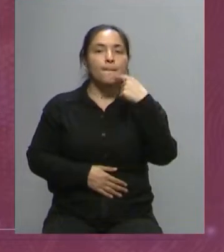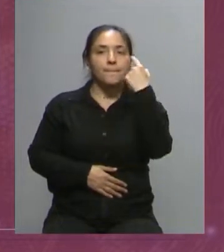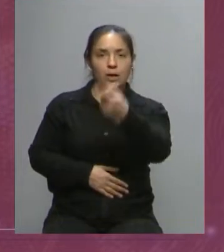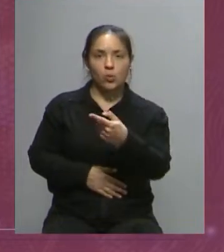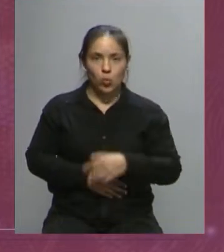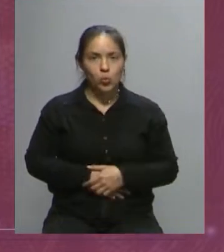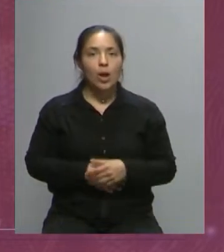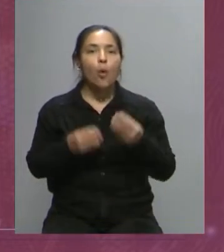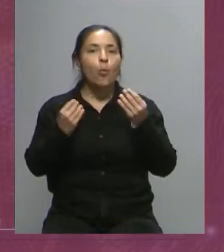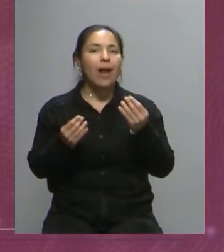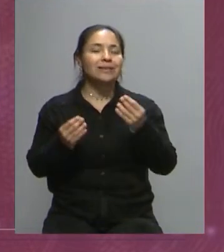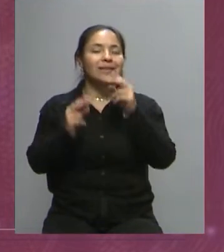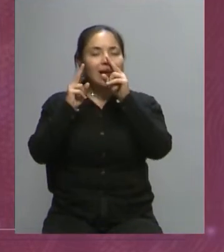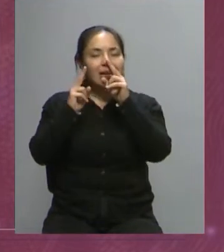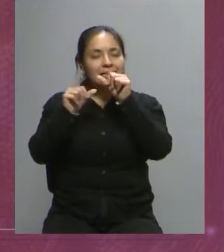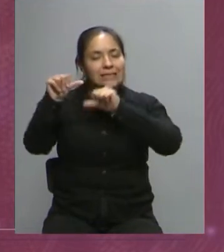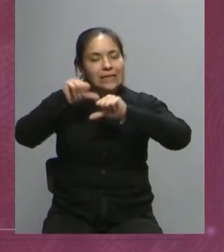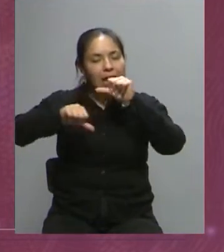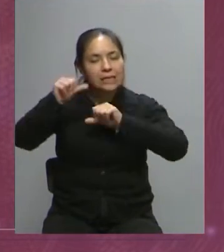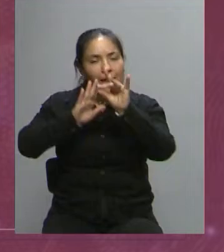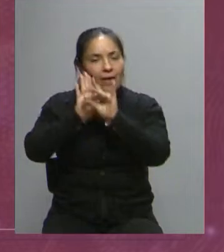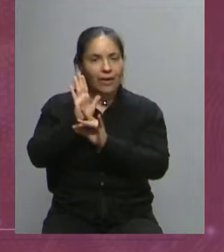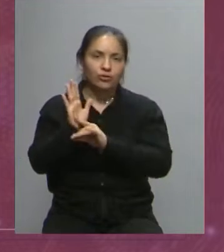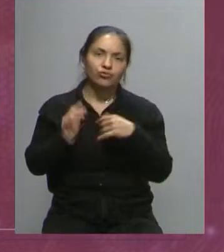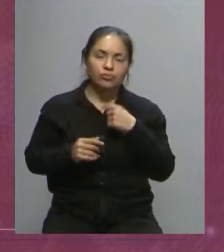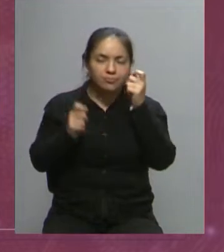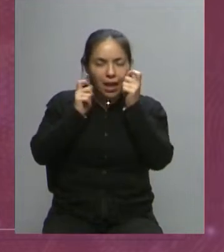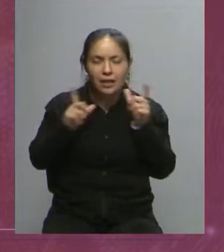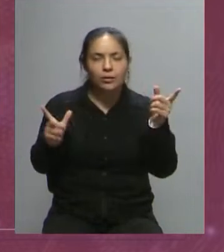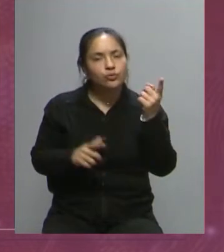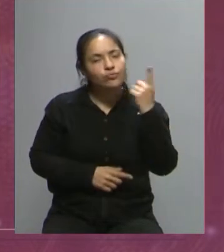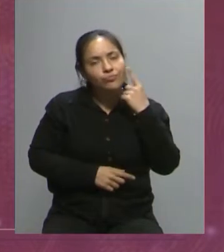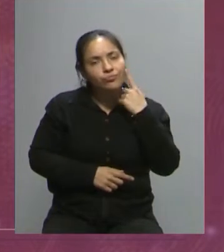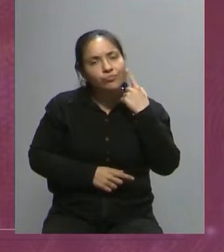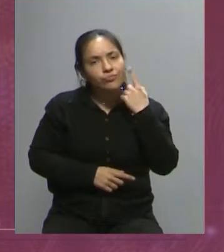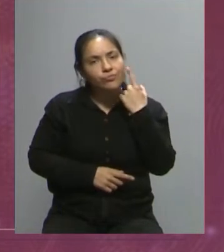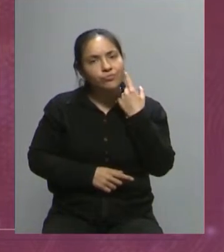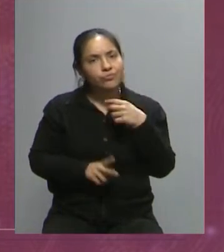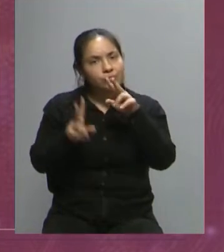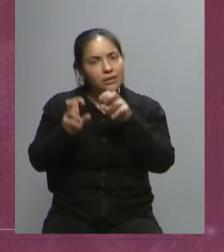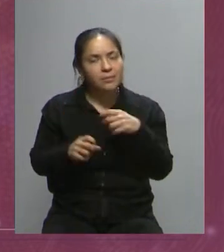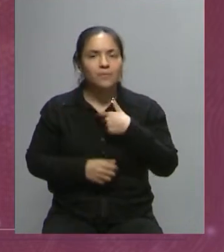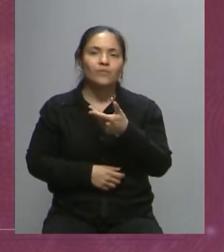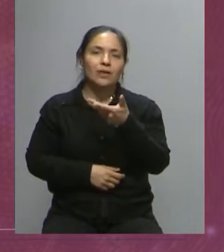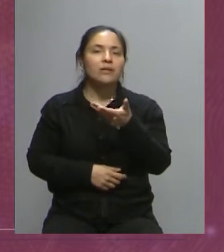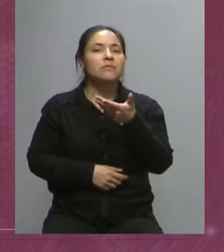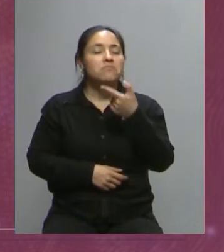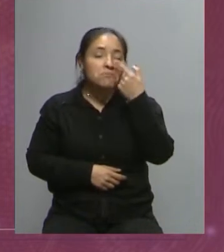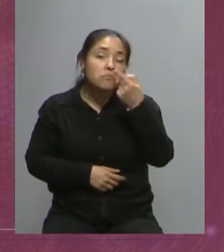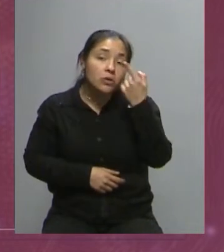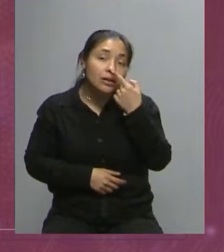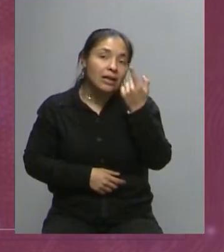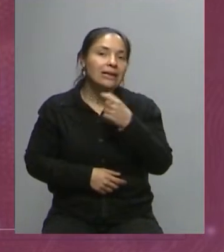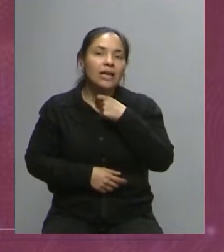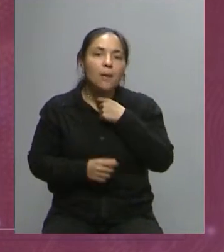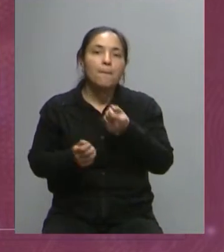es la ciencia de datos. Yo estoy prestando atención a todo lo que están hablando y también digo, es muy útil, pero me gustaría que ampliemos un